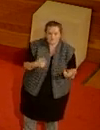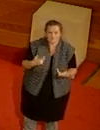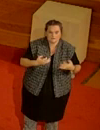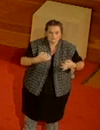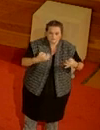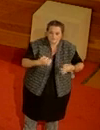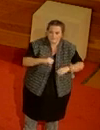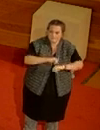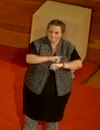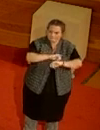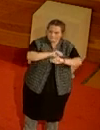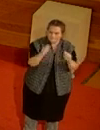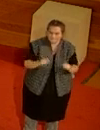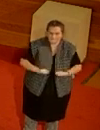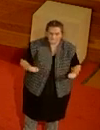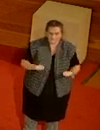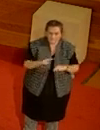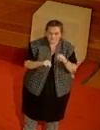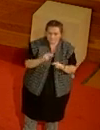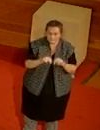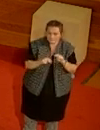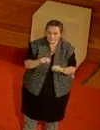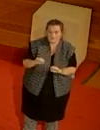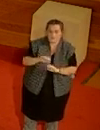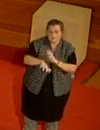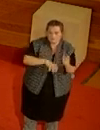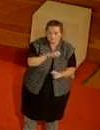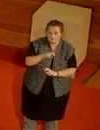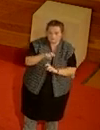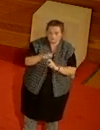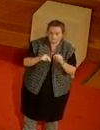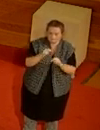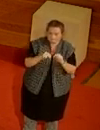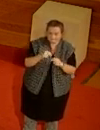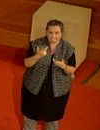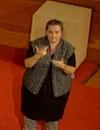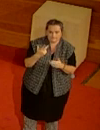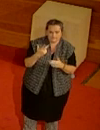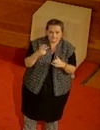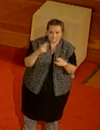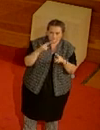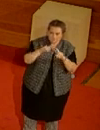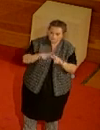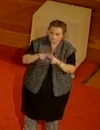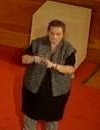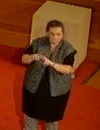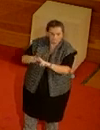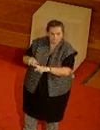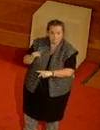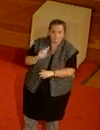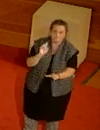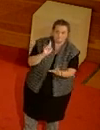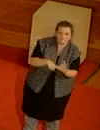arieta gatasca prevención habituada arreta Venecia es mundo Arabia musulmanari